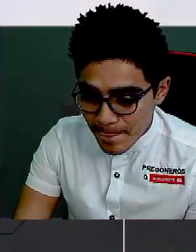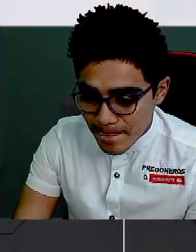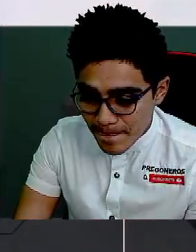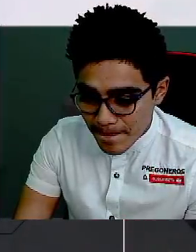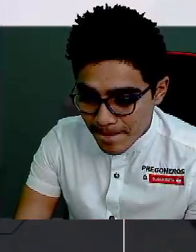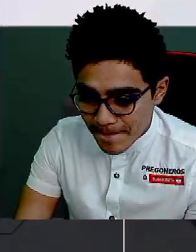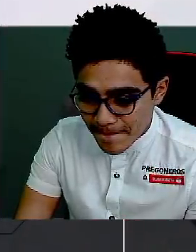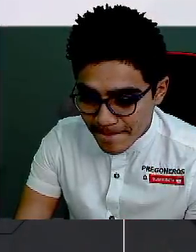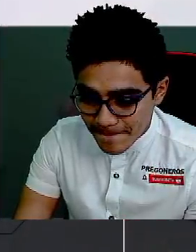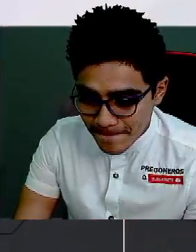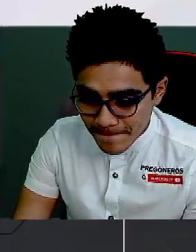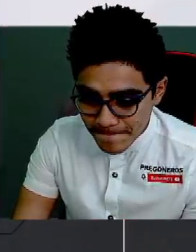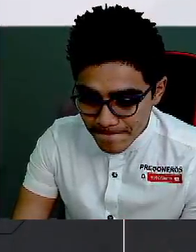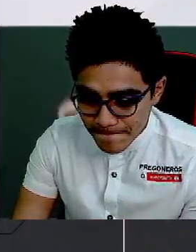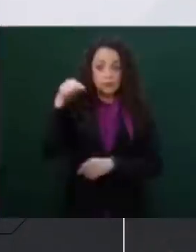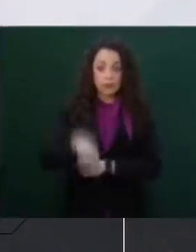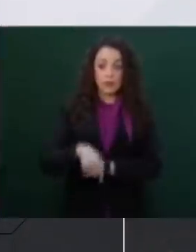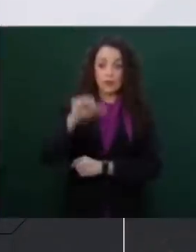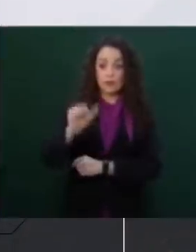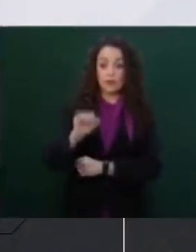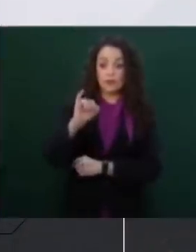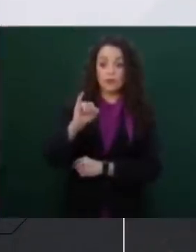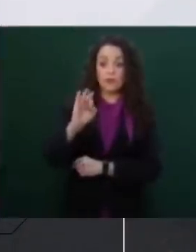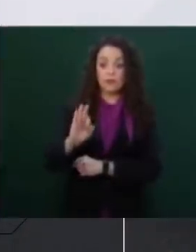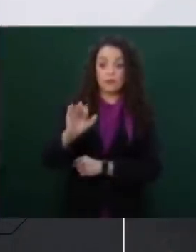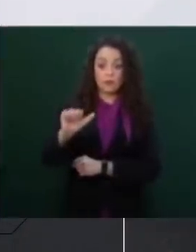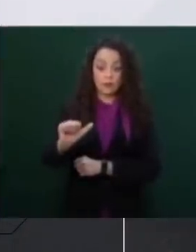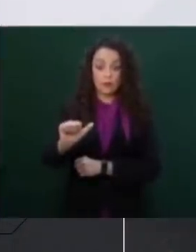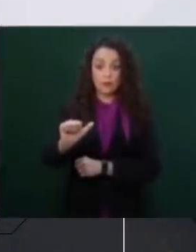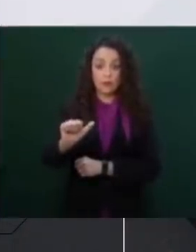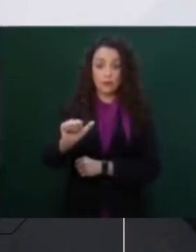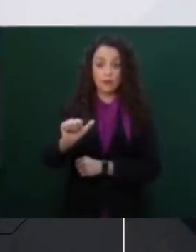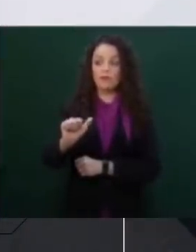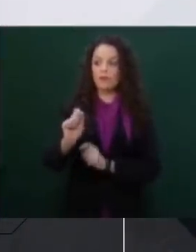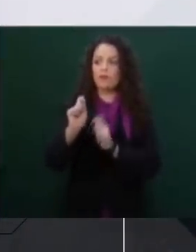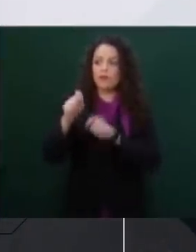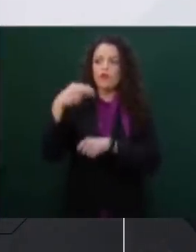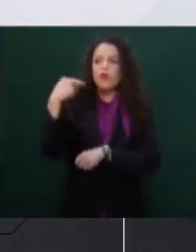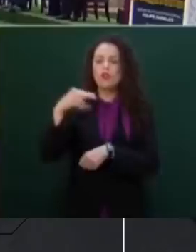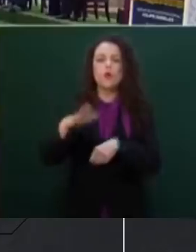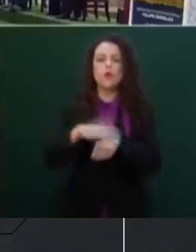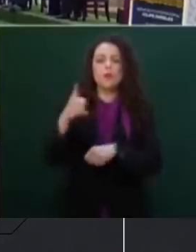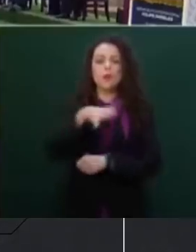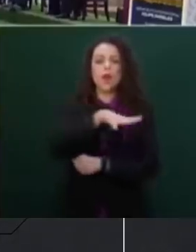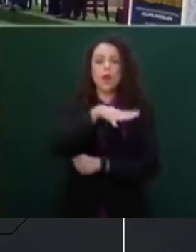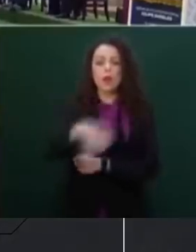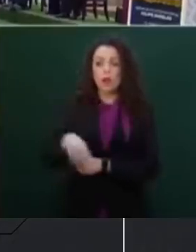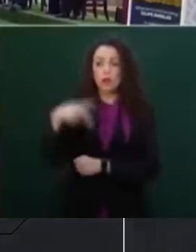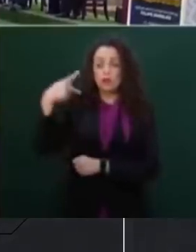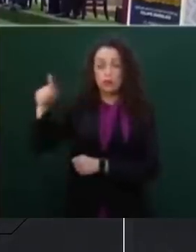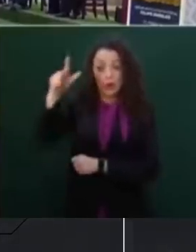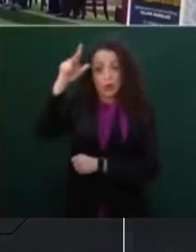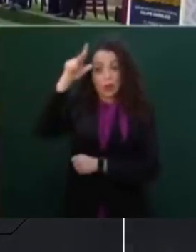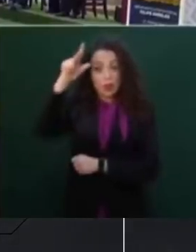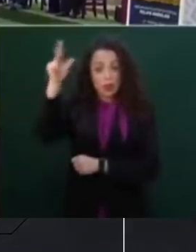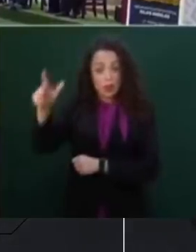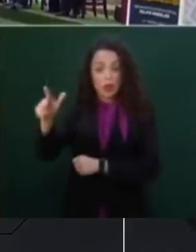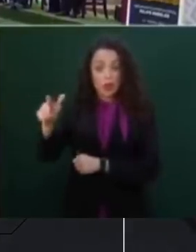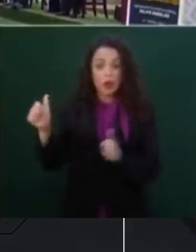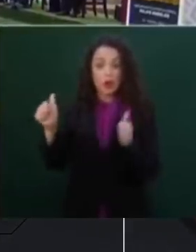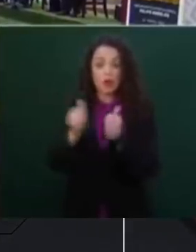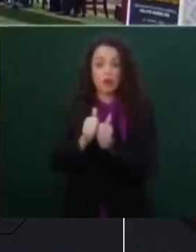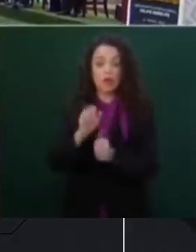Aeropuerto Internacional Felipe Ángeles, nombrado en honor al general hidalguense que junto con el presidente